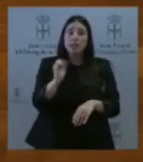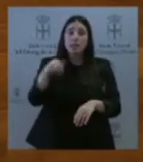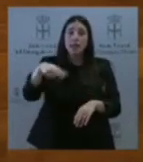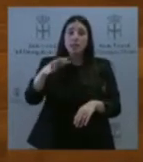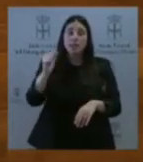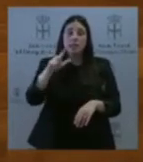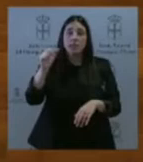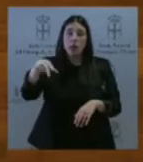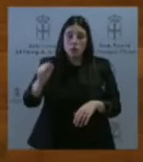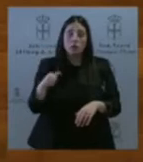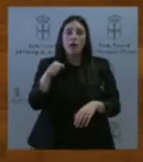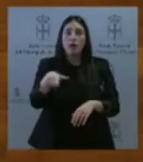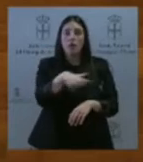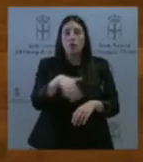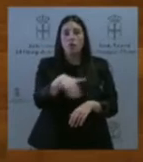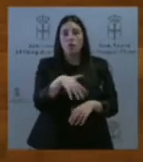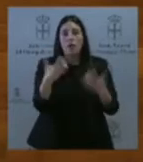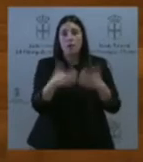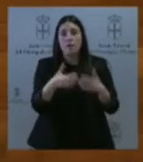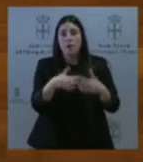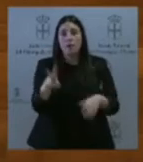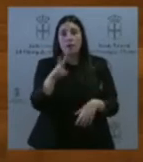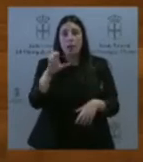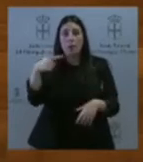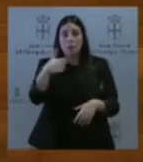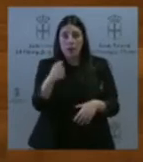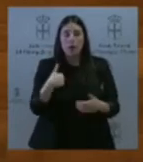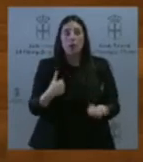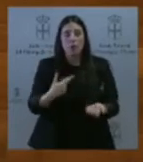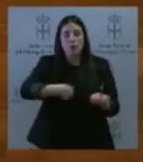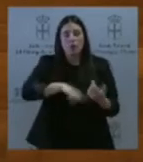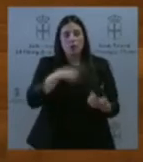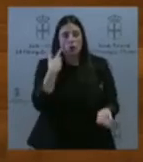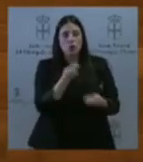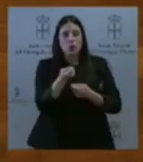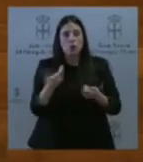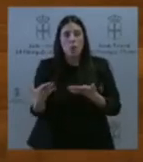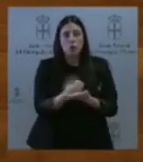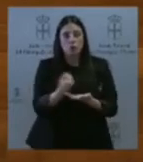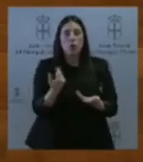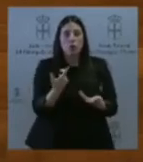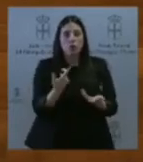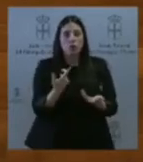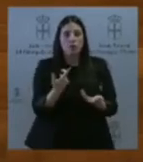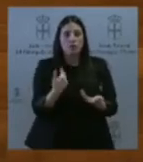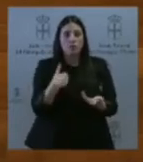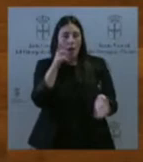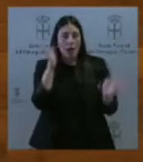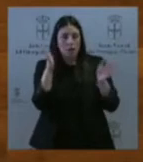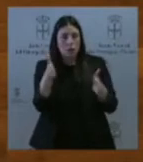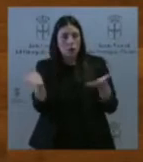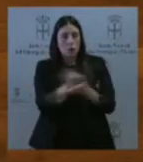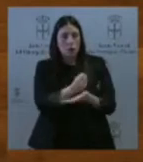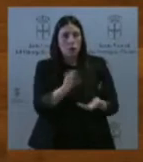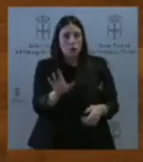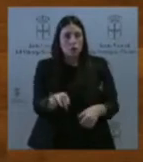perfectamente conscientes y perfectamente vigilantes de todos los elementos de protección. Y de acuerdo con lo dispuesto en relación con la contorna de